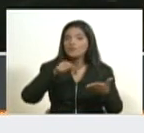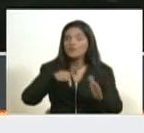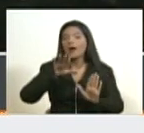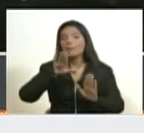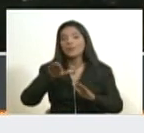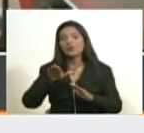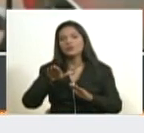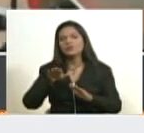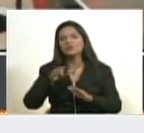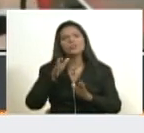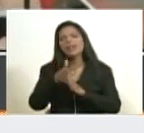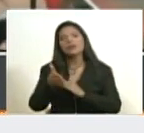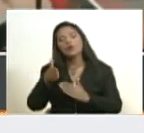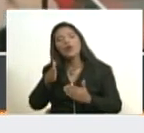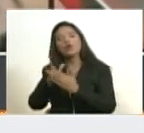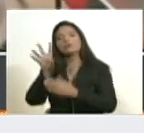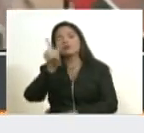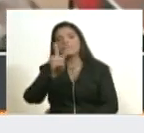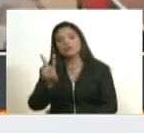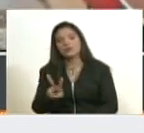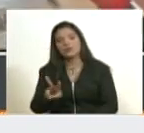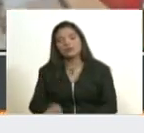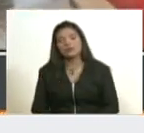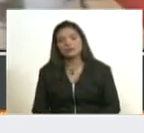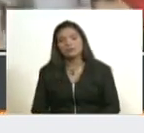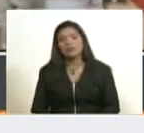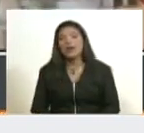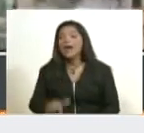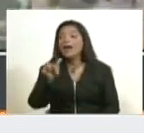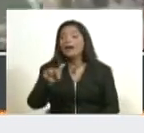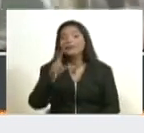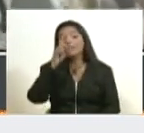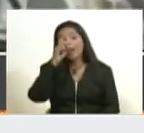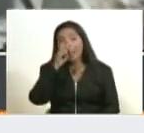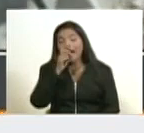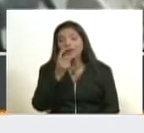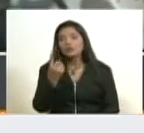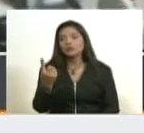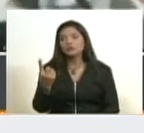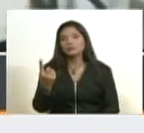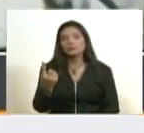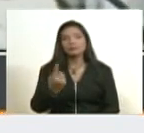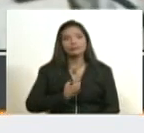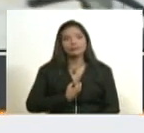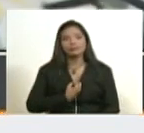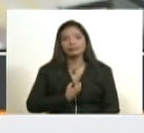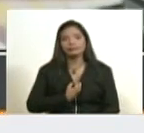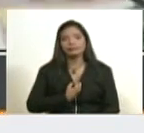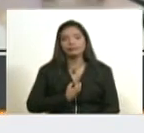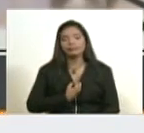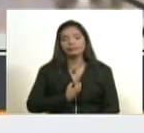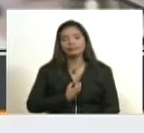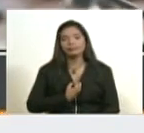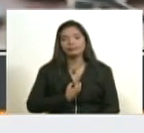contra Venezuela. Este año se presentó solo, íngrimo y solo.